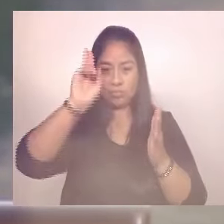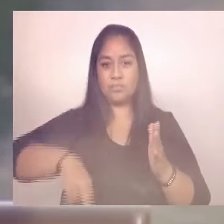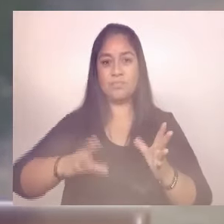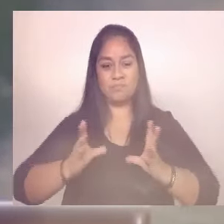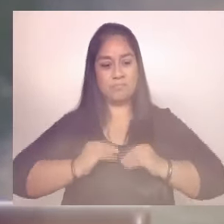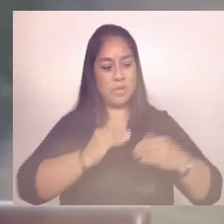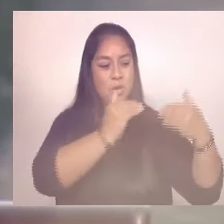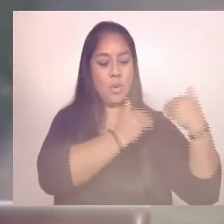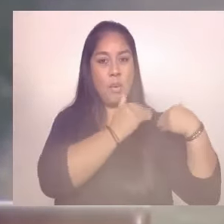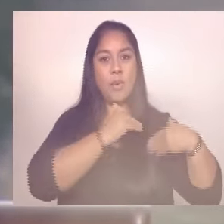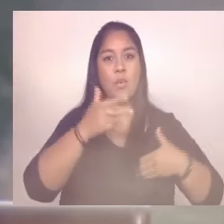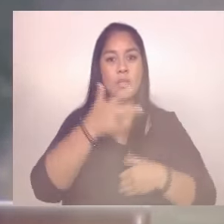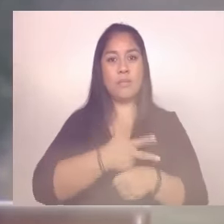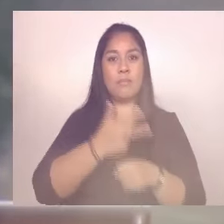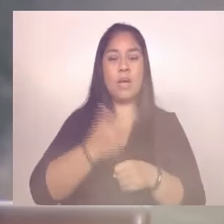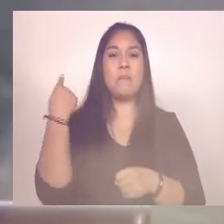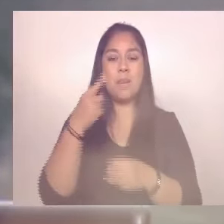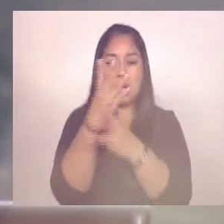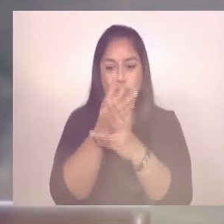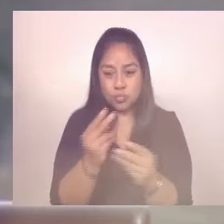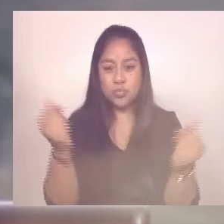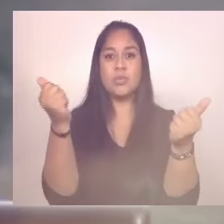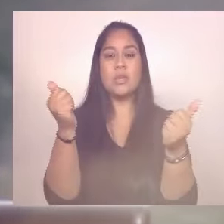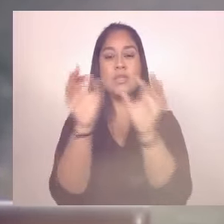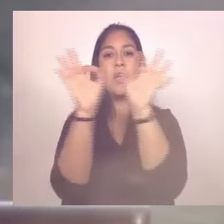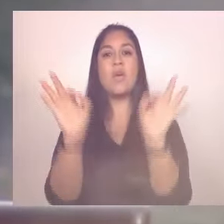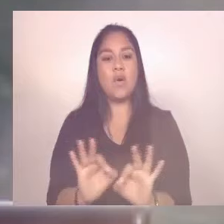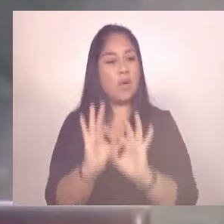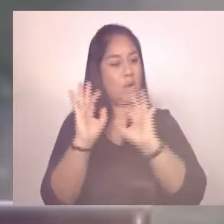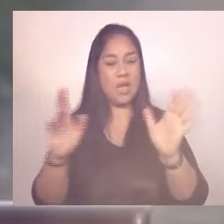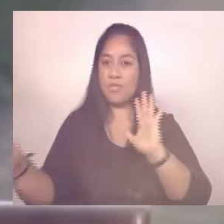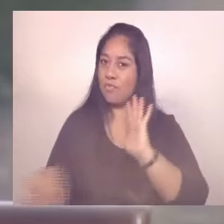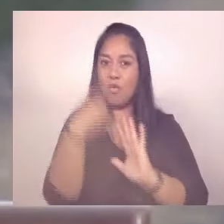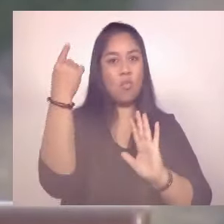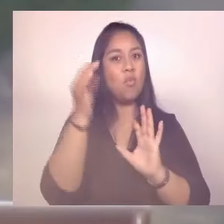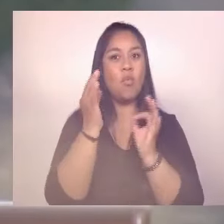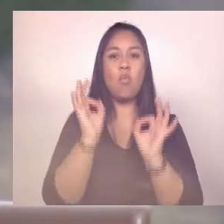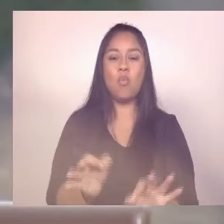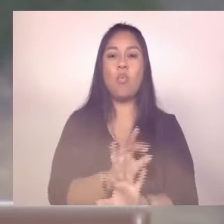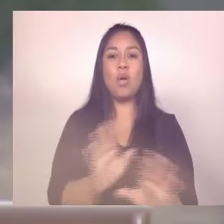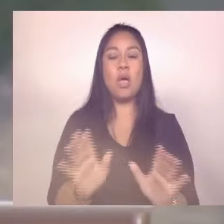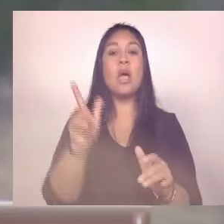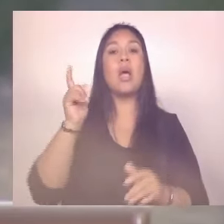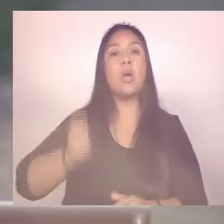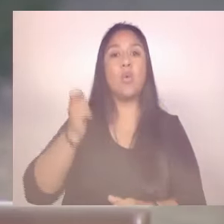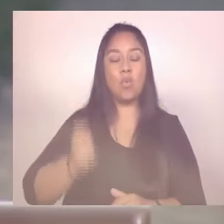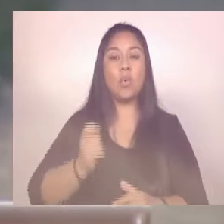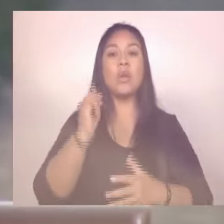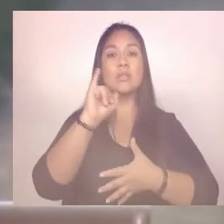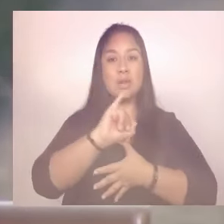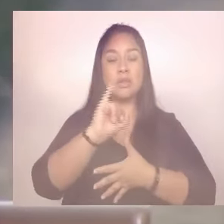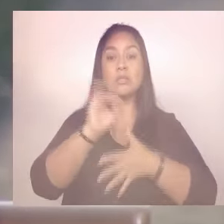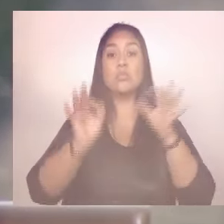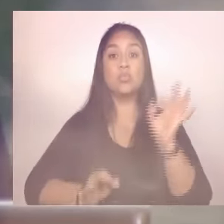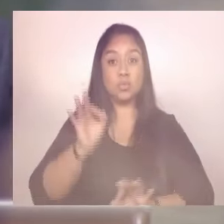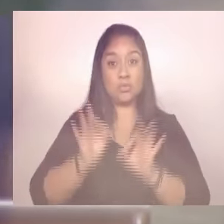el compromiso de Guatemala para resolver de manera permanente y definitiva ante la Corte